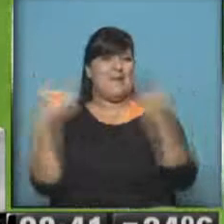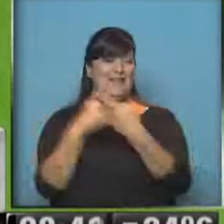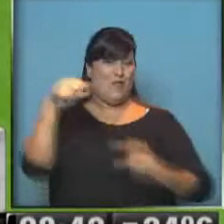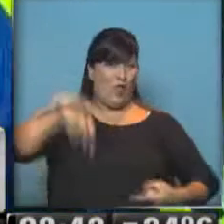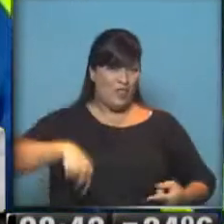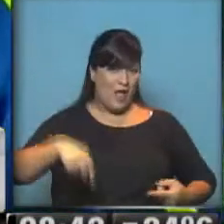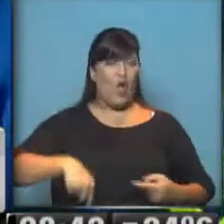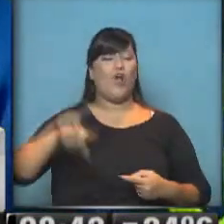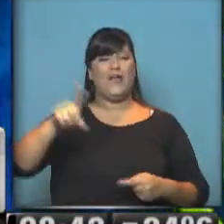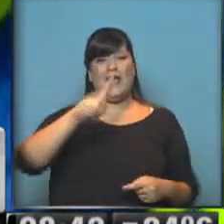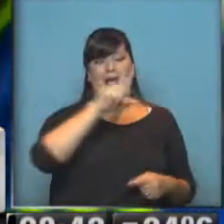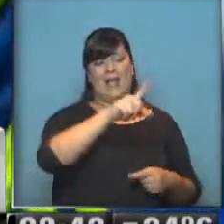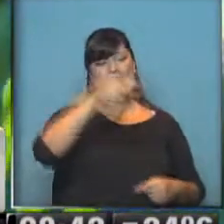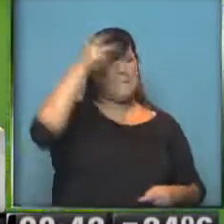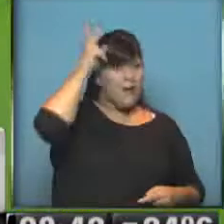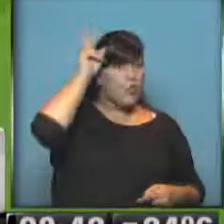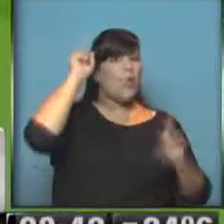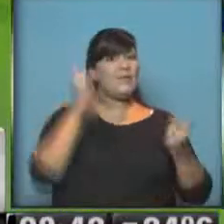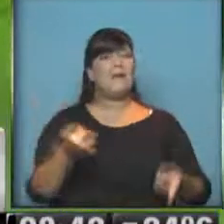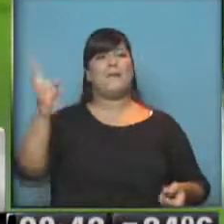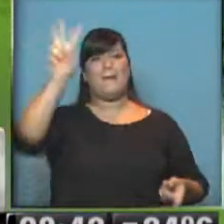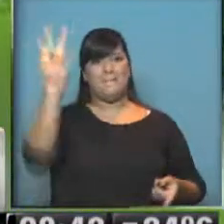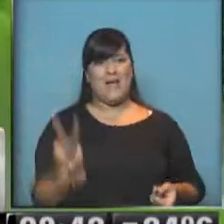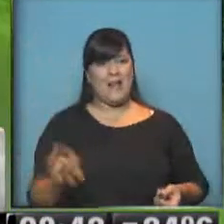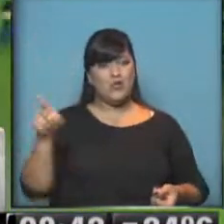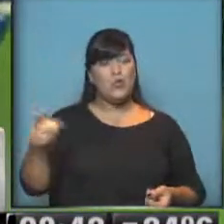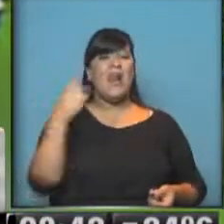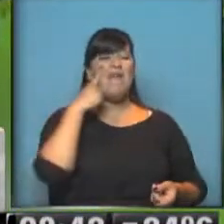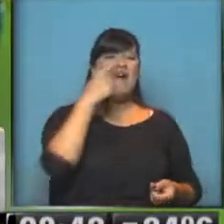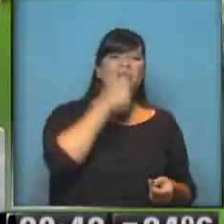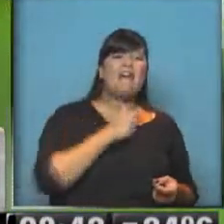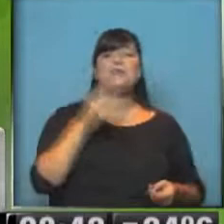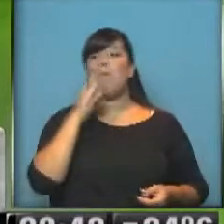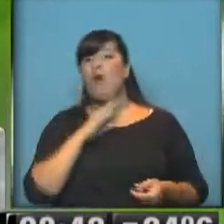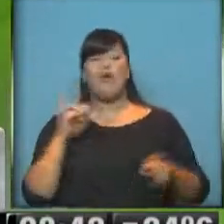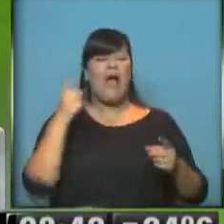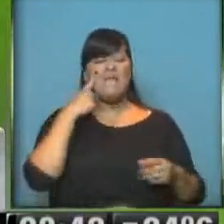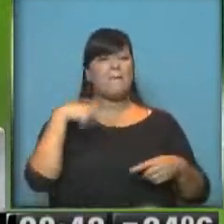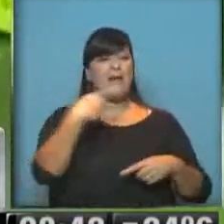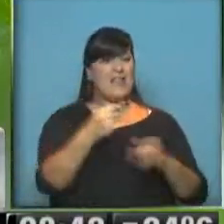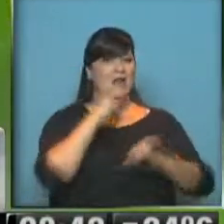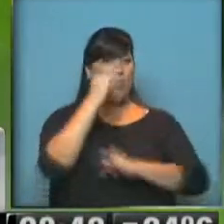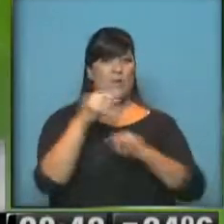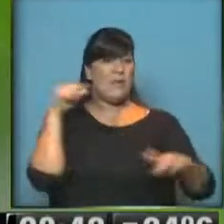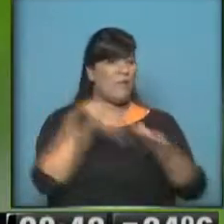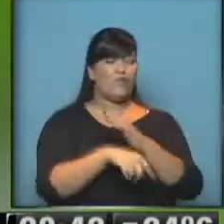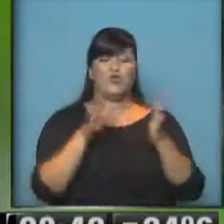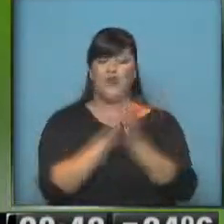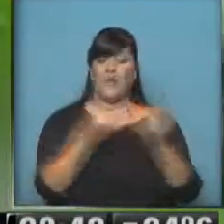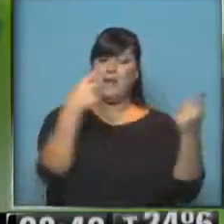tanto en Lima como en Barinas, Venezuela, con Racing y Boca respectivamente. Magnífico, Juan, gracias.